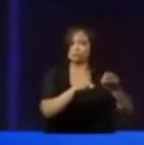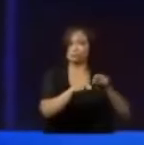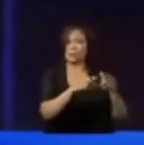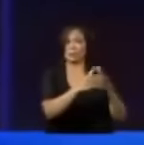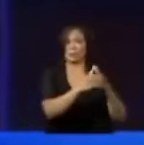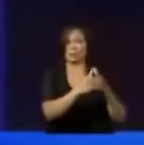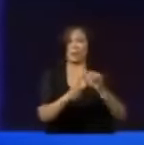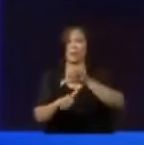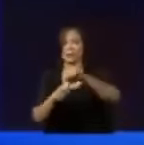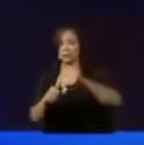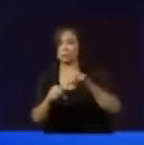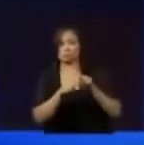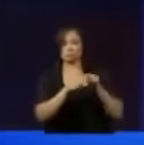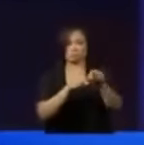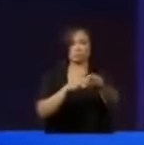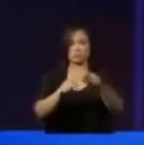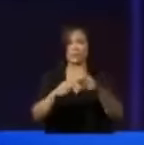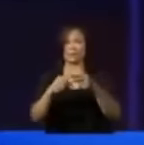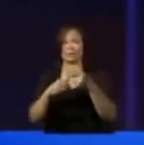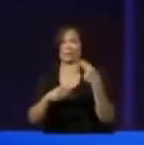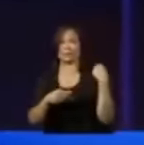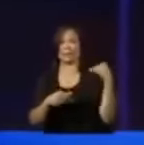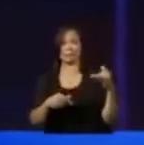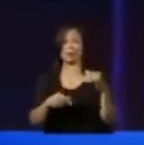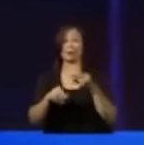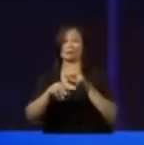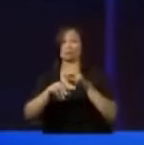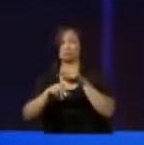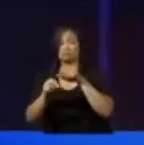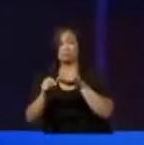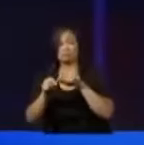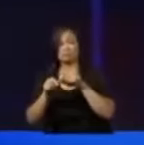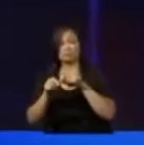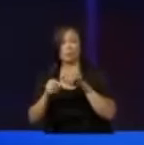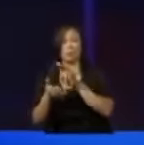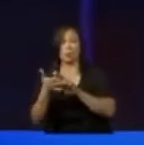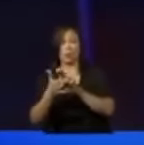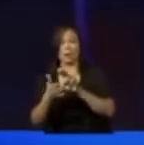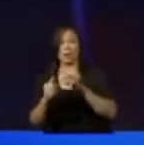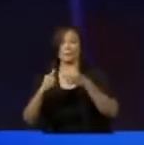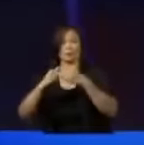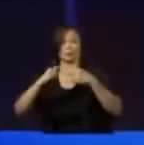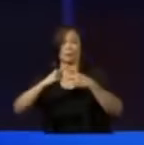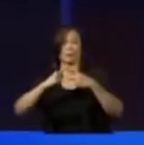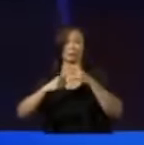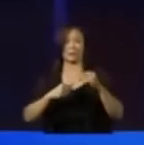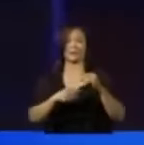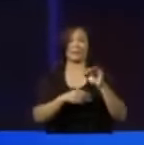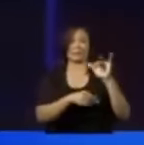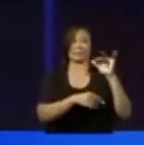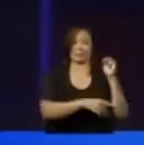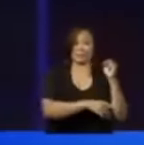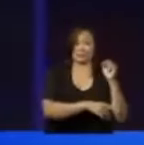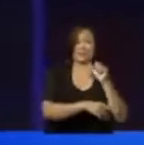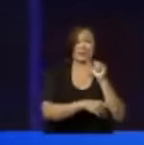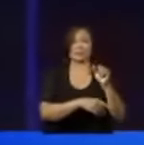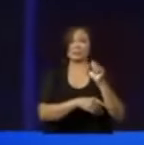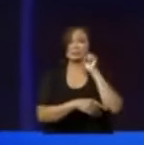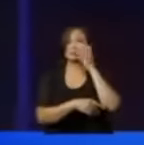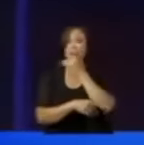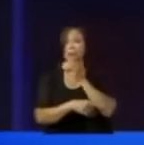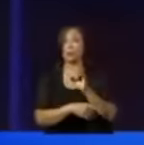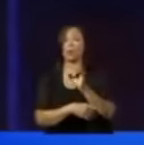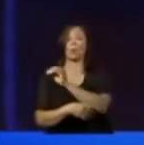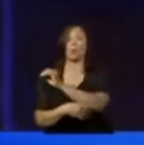no solamente a Azua, está construyéndose en Neiva, se está construyendo, ya tenemos UAS en Monteplata, en Yamasá, en Santo